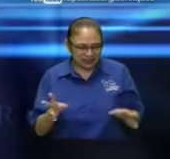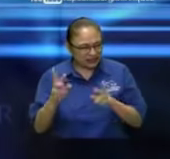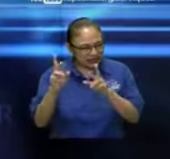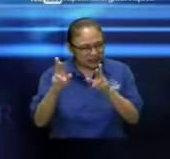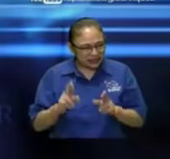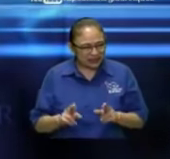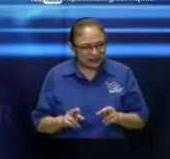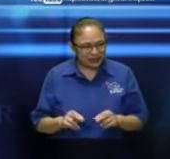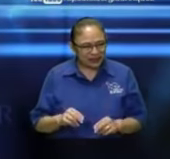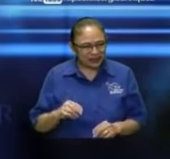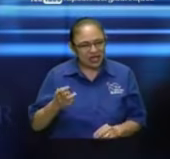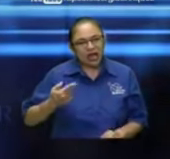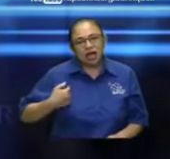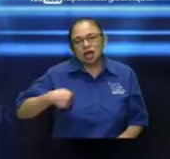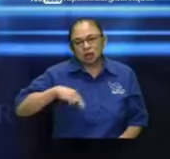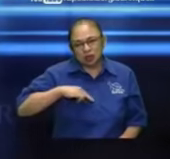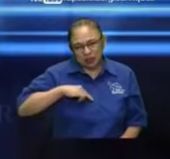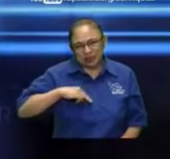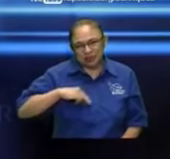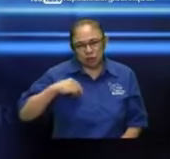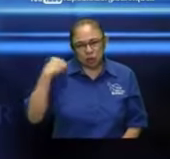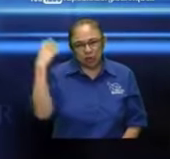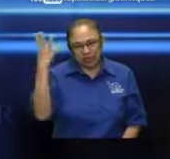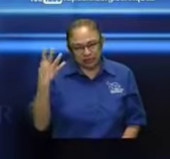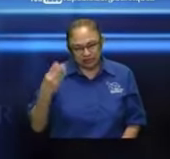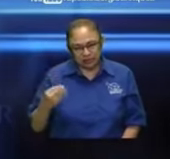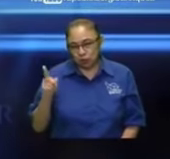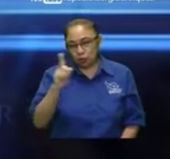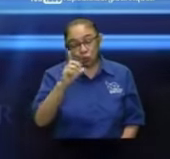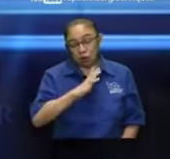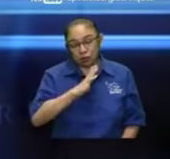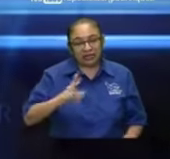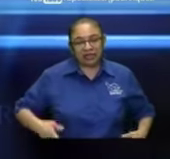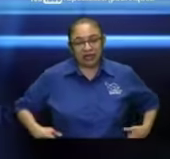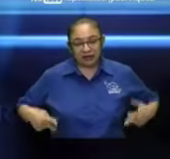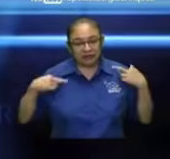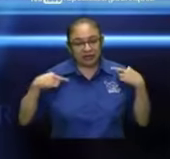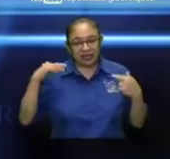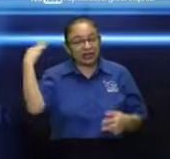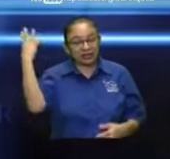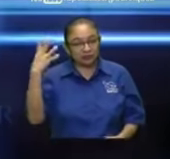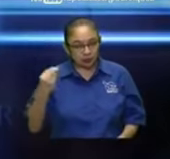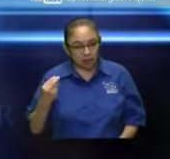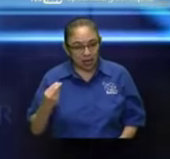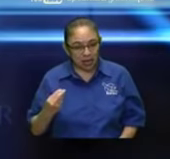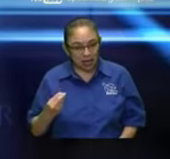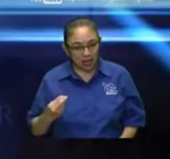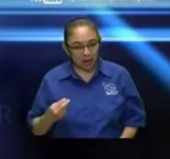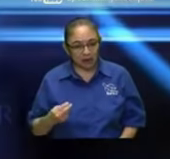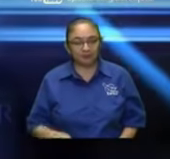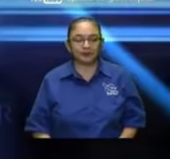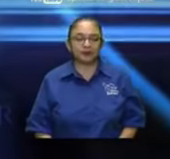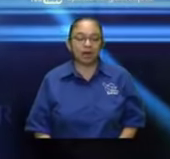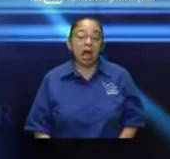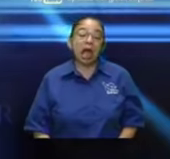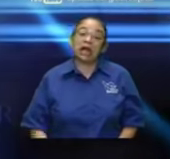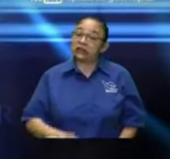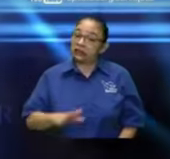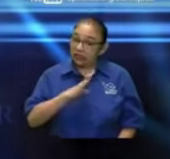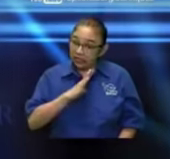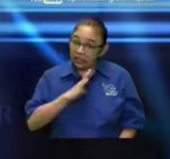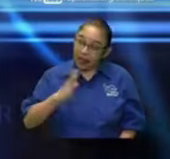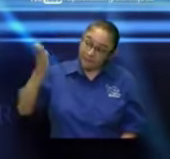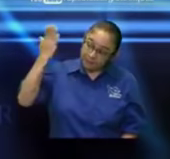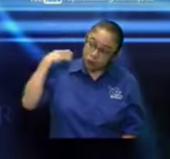era solo nuestra alma la que funcionaba. Entonces no podíamos percibir las cosas. Entonces hay problemas para